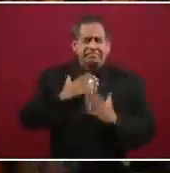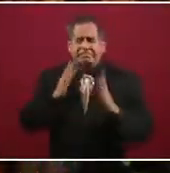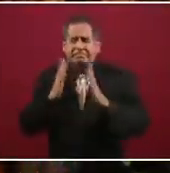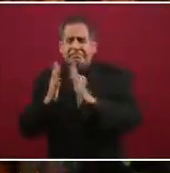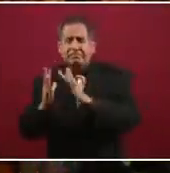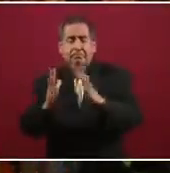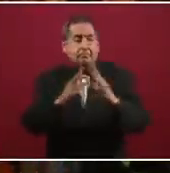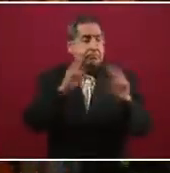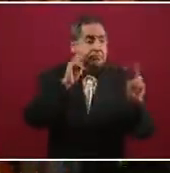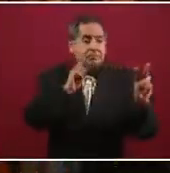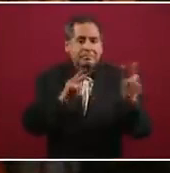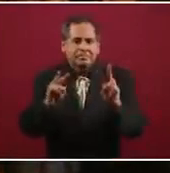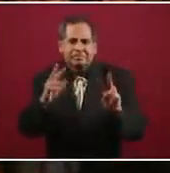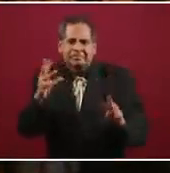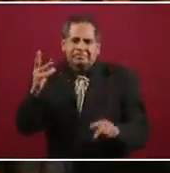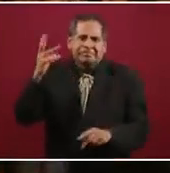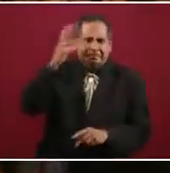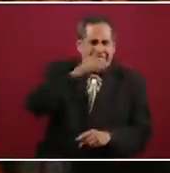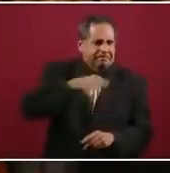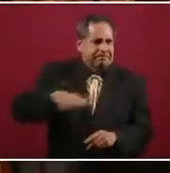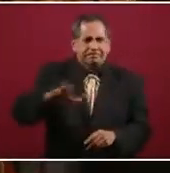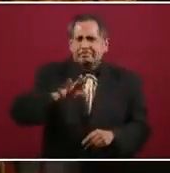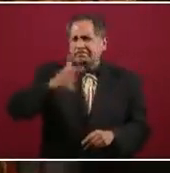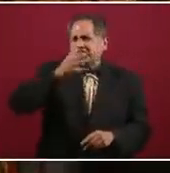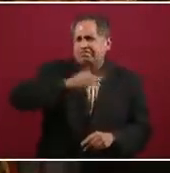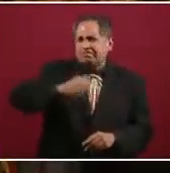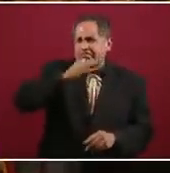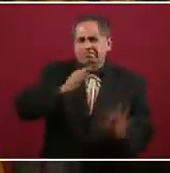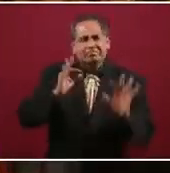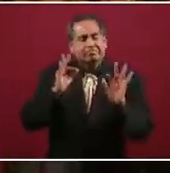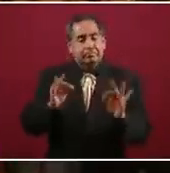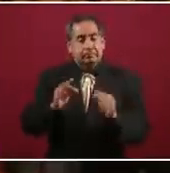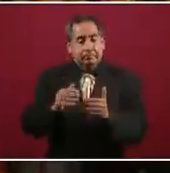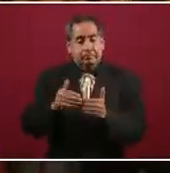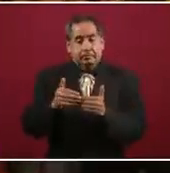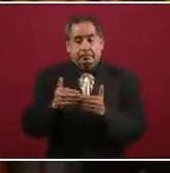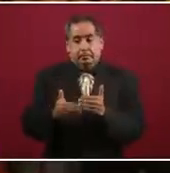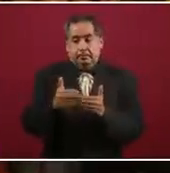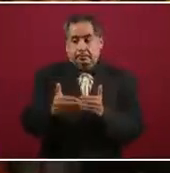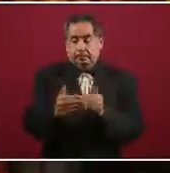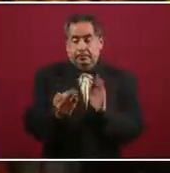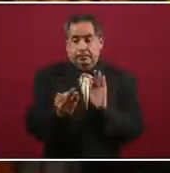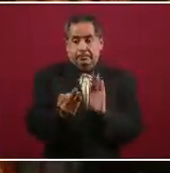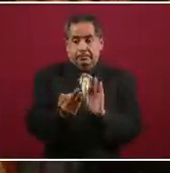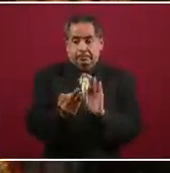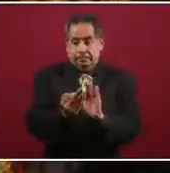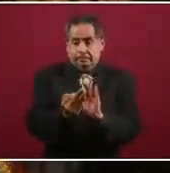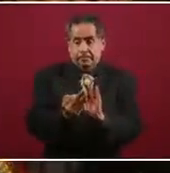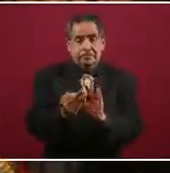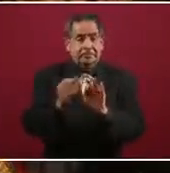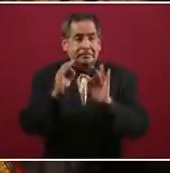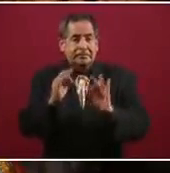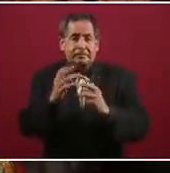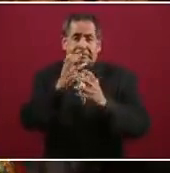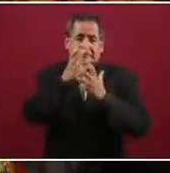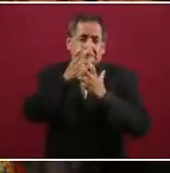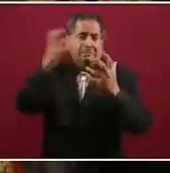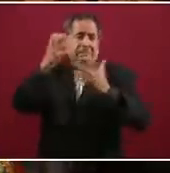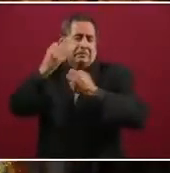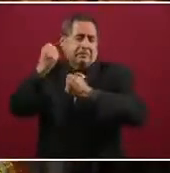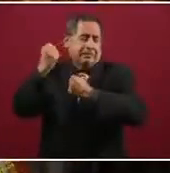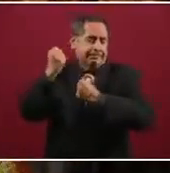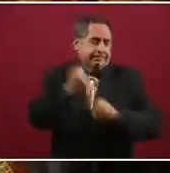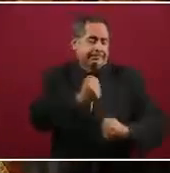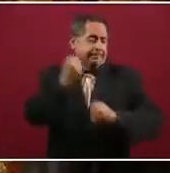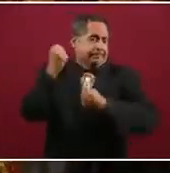ir improvisando en la fiesta todo lo que se requiere para ir dando paso, acercarnos a este momento del grito. Voy a